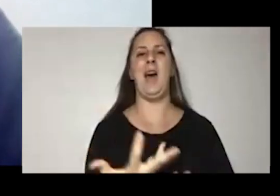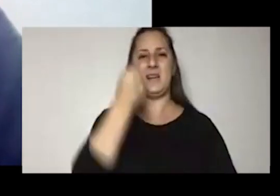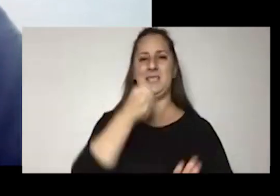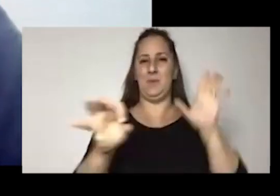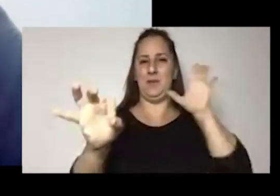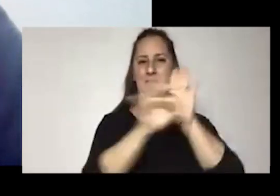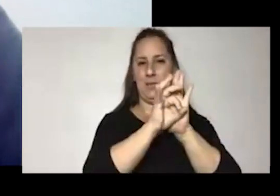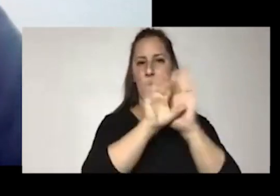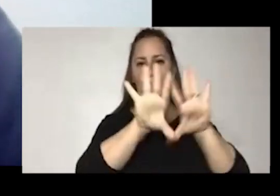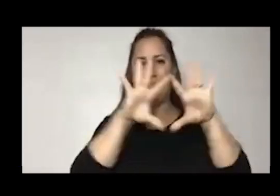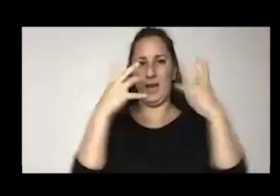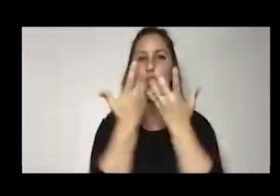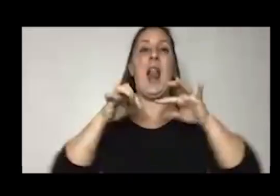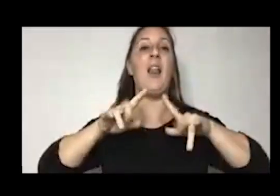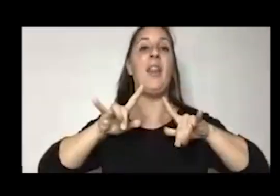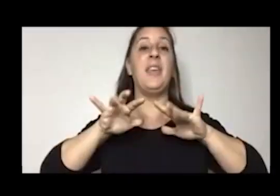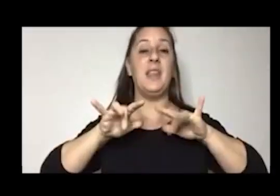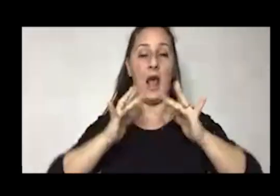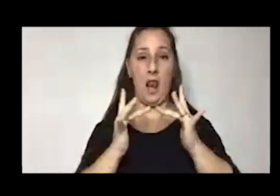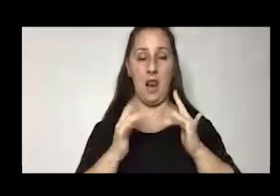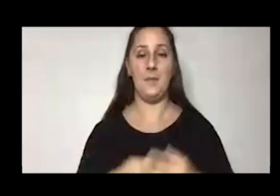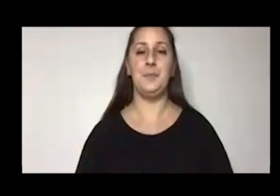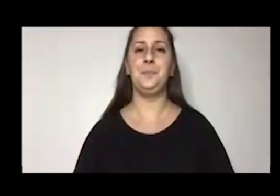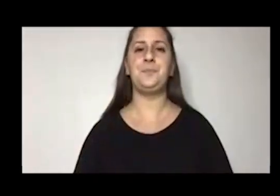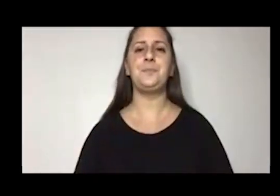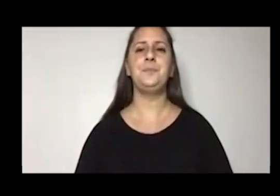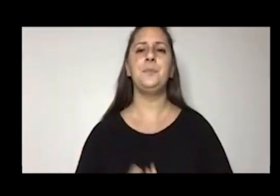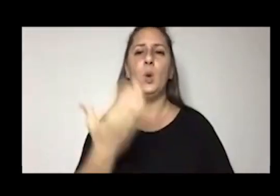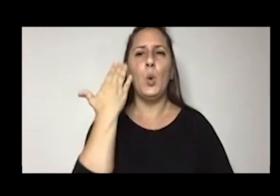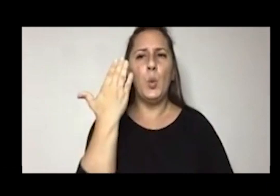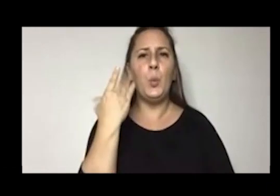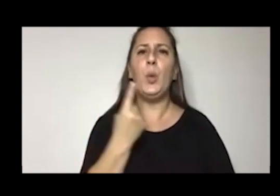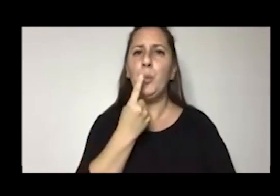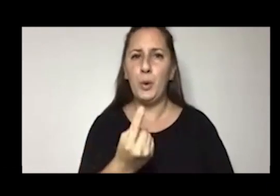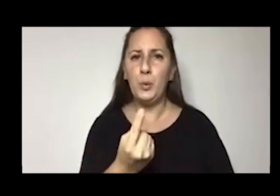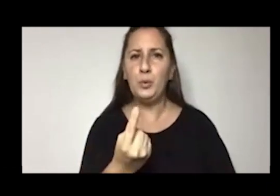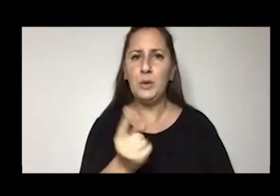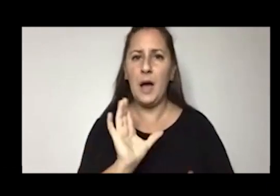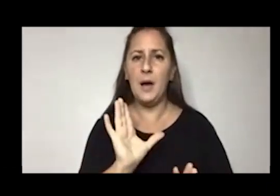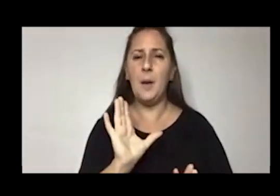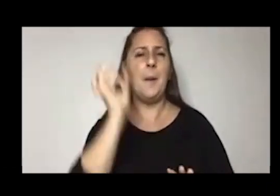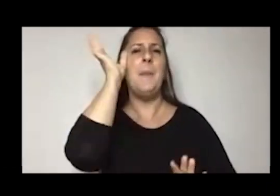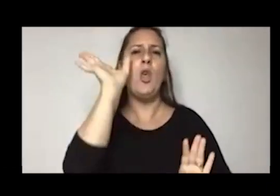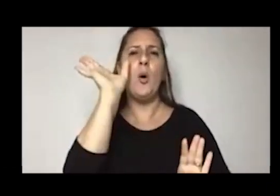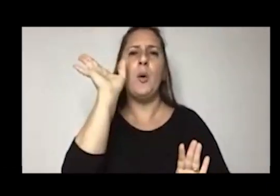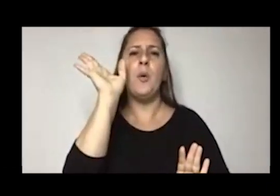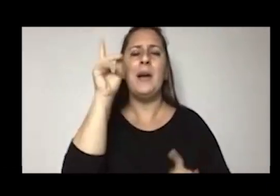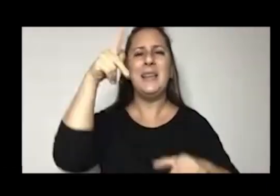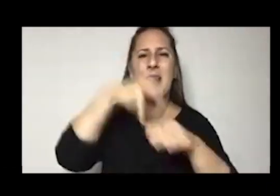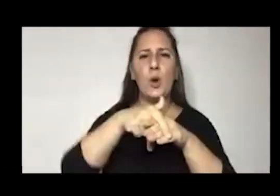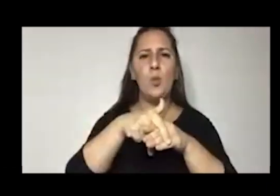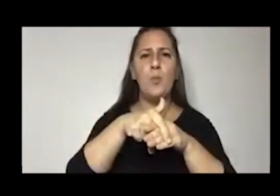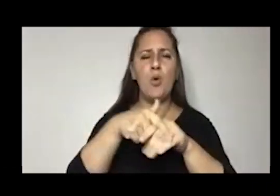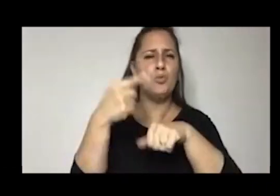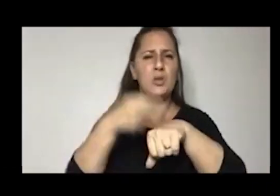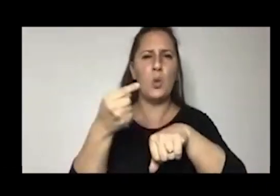digital. ¿Puedo hacer una consulta? Buenas tardes. Perdón, interrumpo un segundo. Agustina, voy